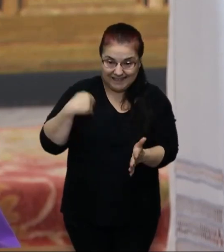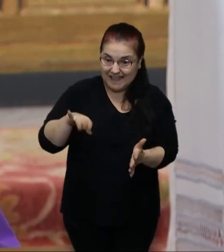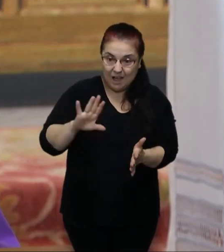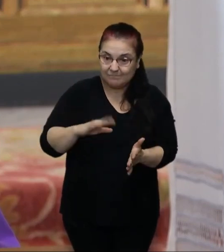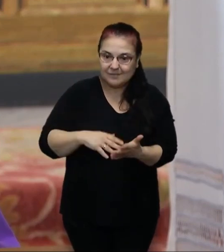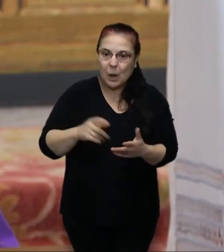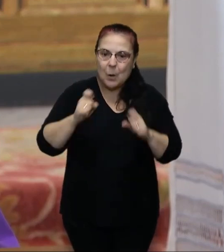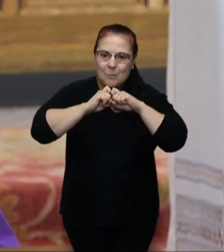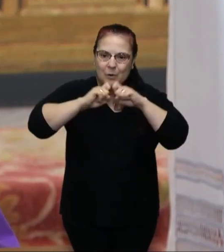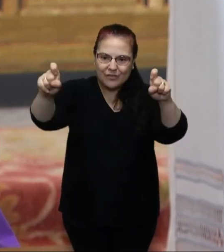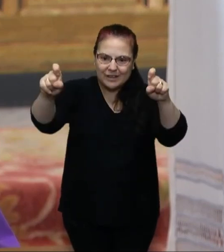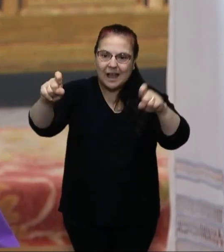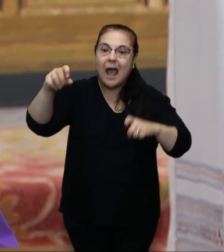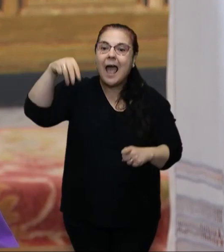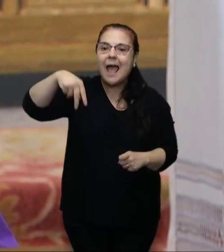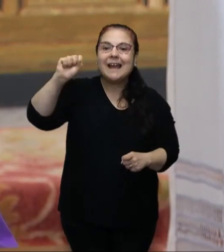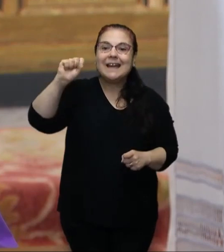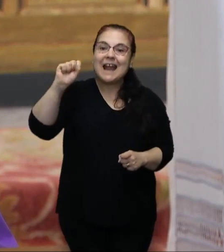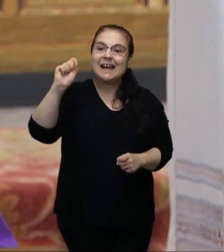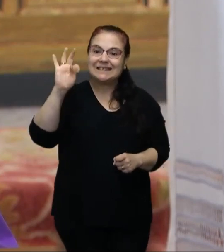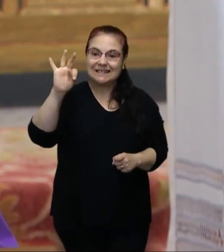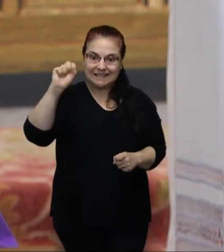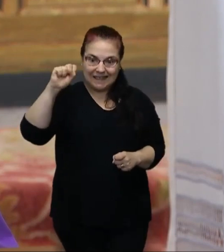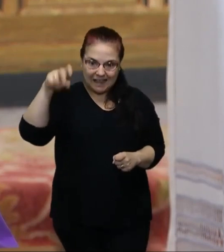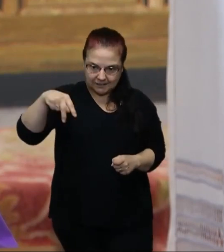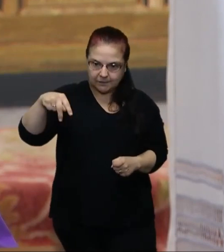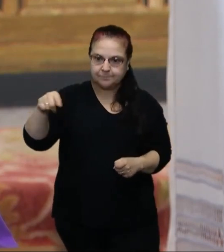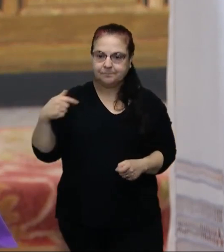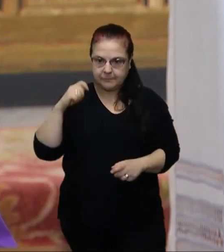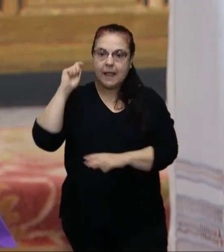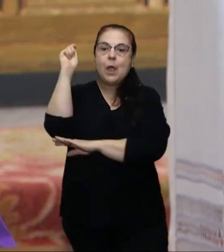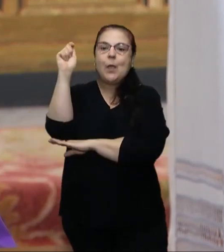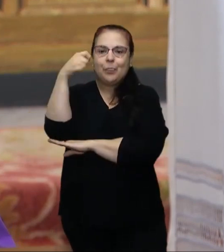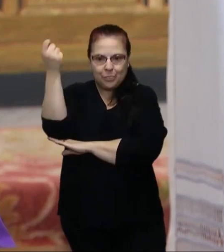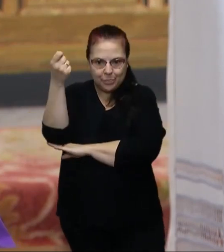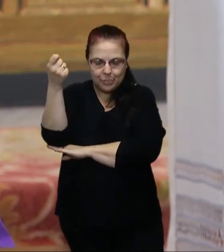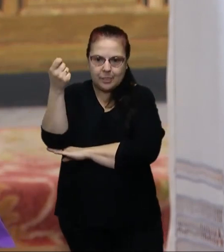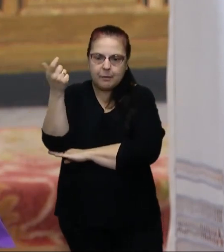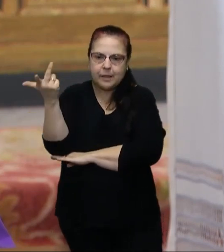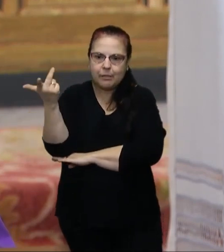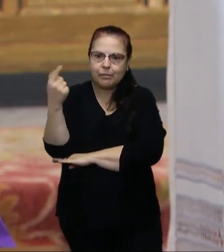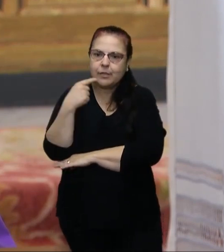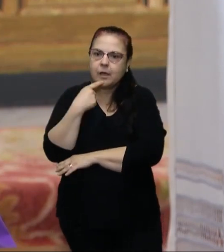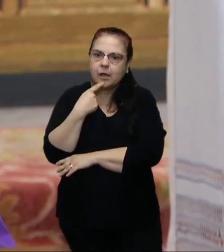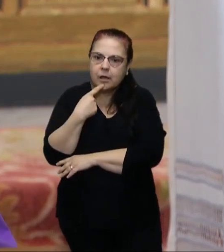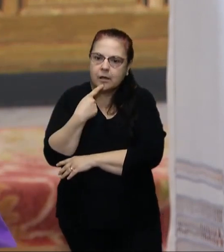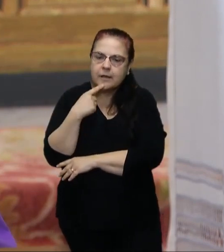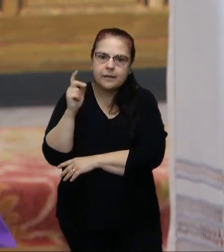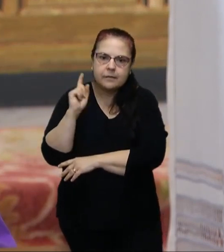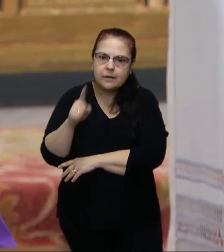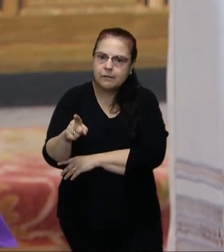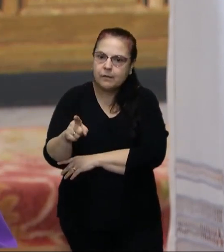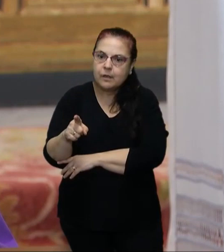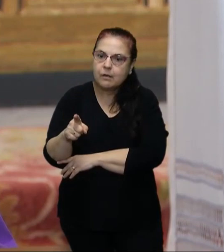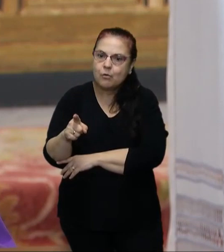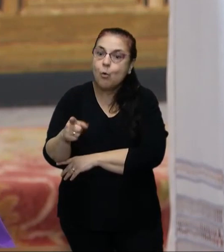el profeta Natán cuando a David tuvo que hacerle ver el crimen que había cometido. Y entonces le presenta una historia que